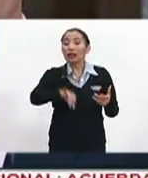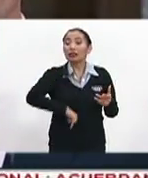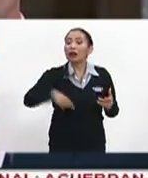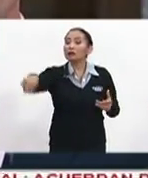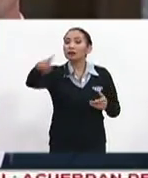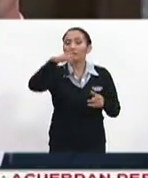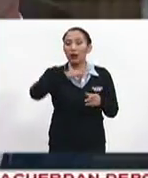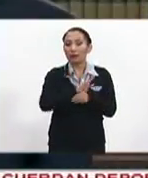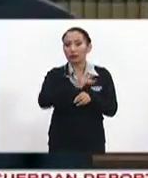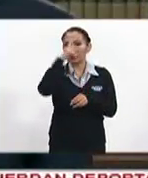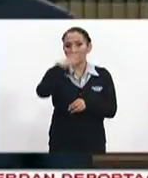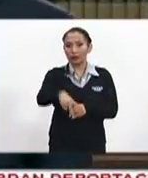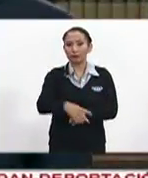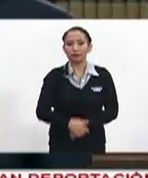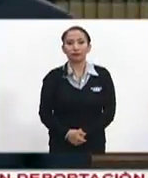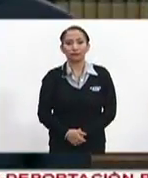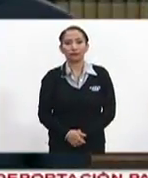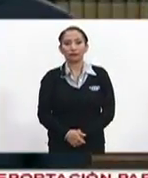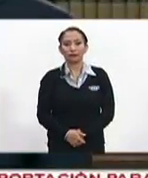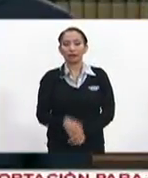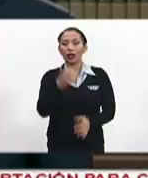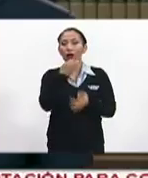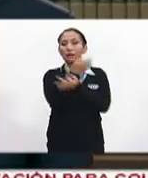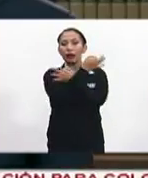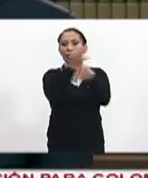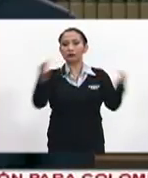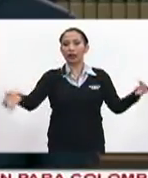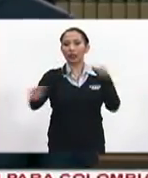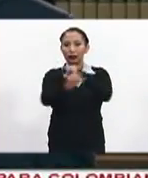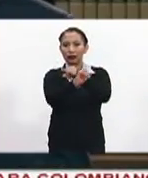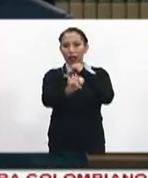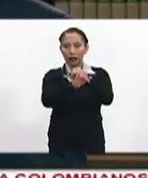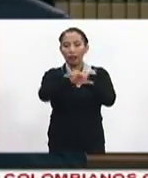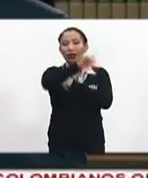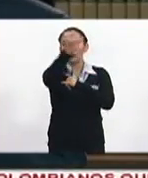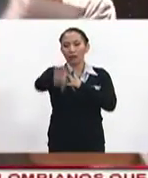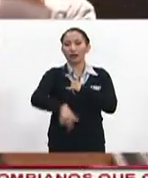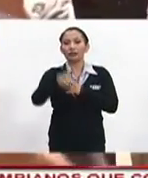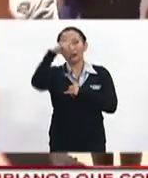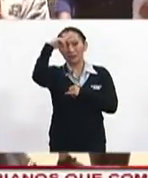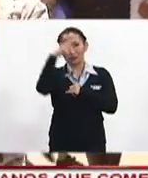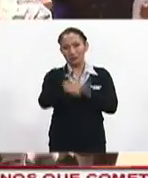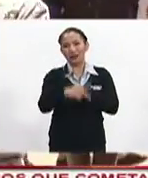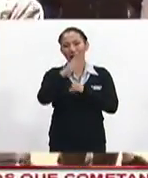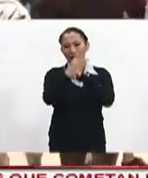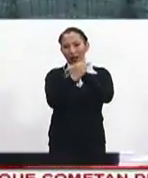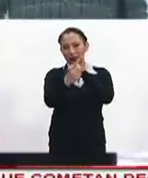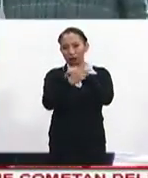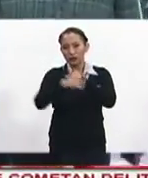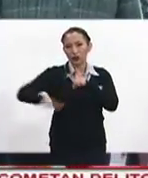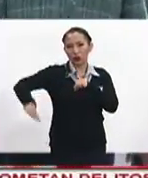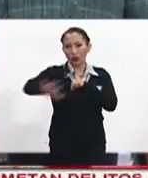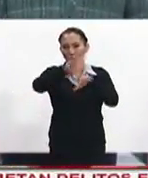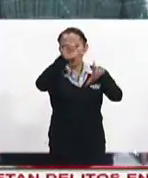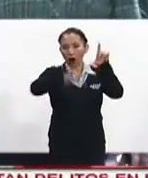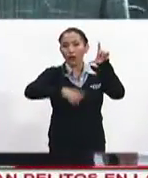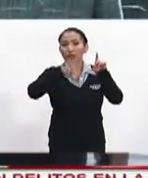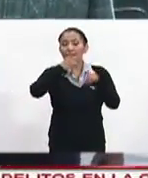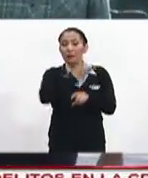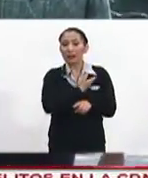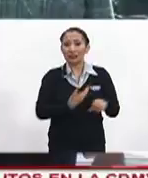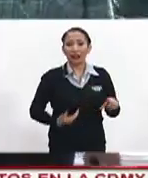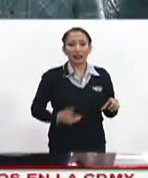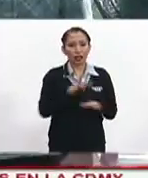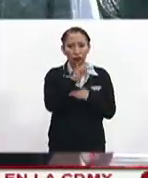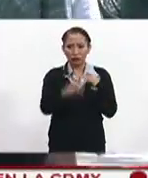de los mexicanos. En un mensaje que dio en redes sociales y luego en cadena nacional, el presidente Enrique Peña Nieto resaltó que